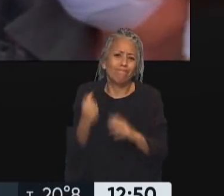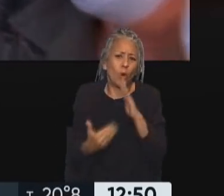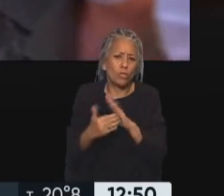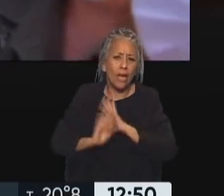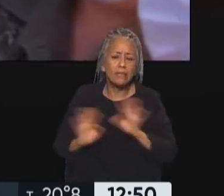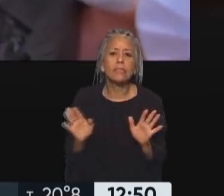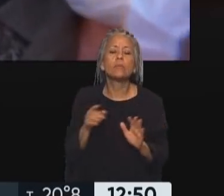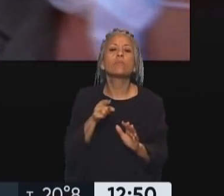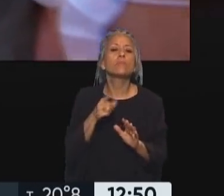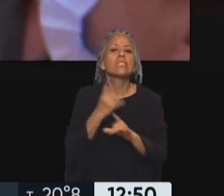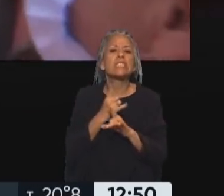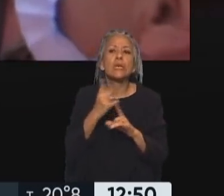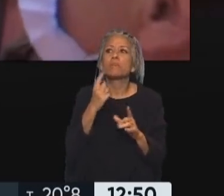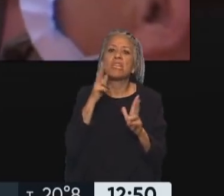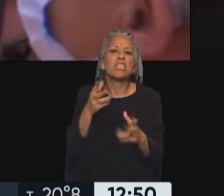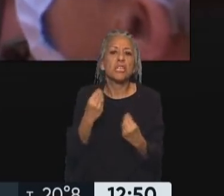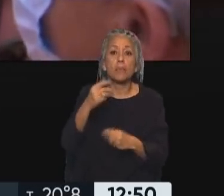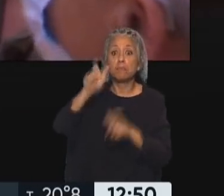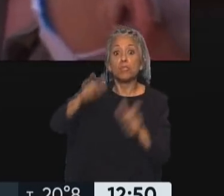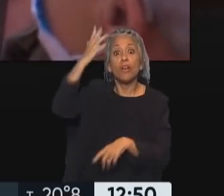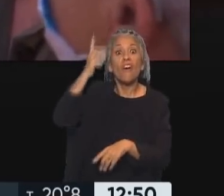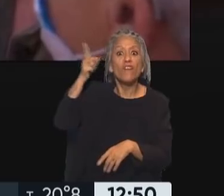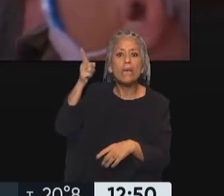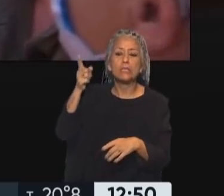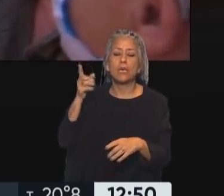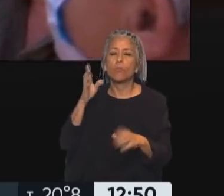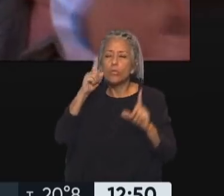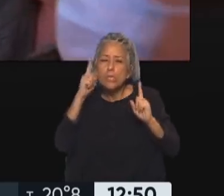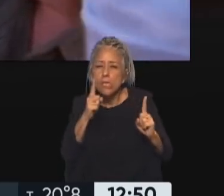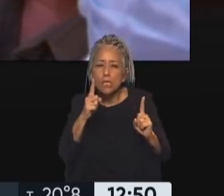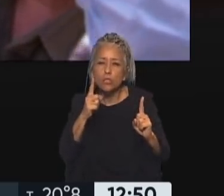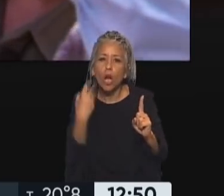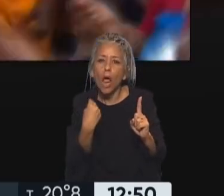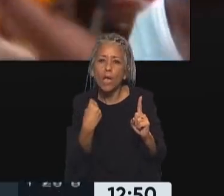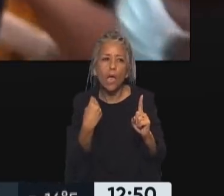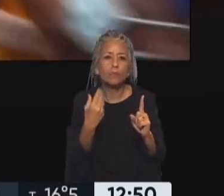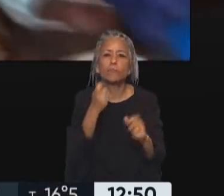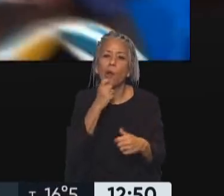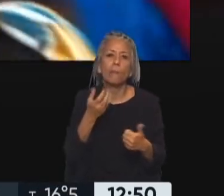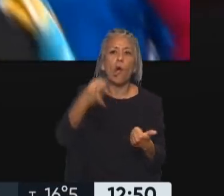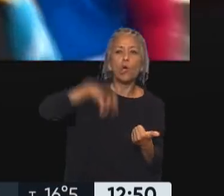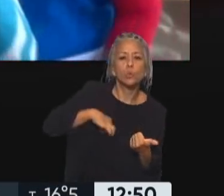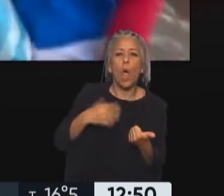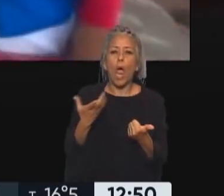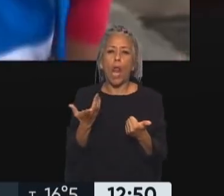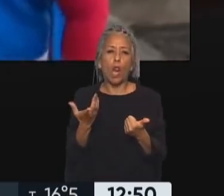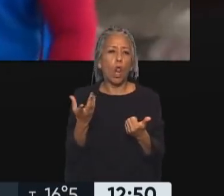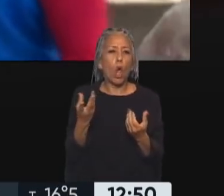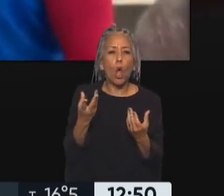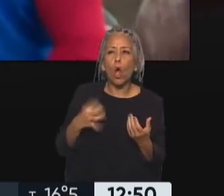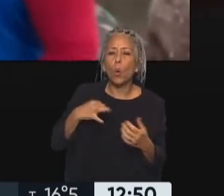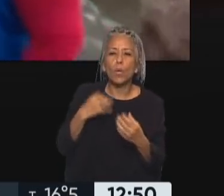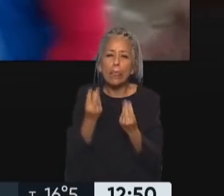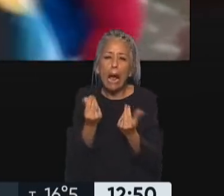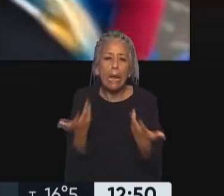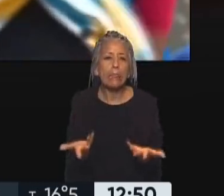en realidad, bueno, se habla de que en realidad los franceses y las francesas están pendientes de lo que es el ingreso, de lo que es la calidad de vida que ha disminuido en los últimos